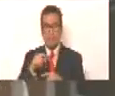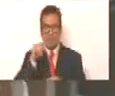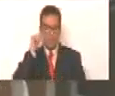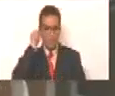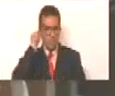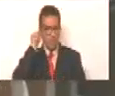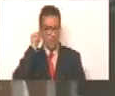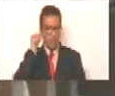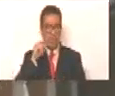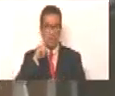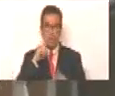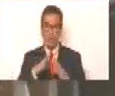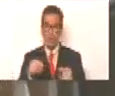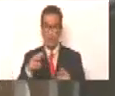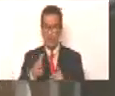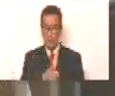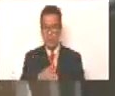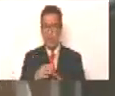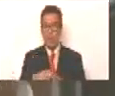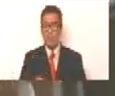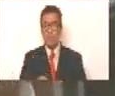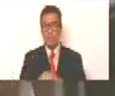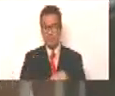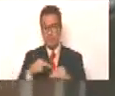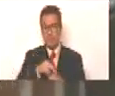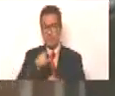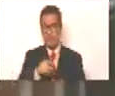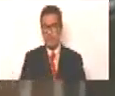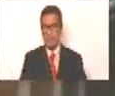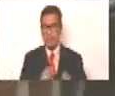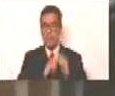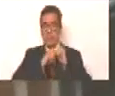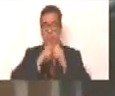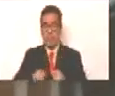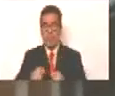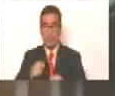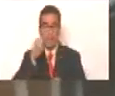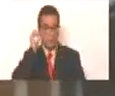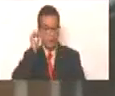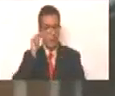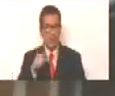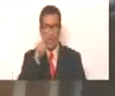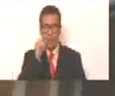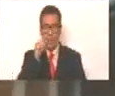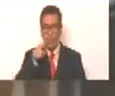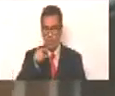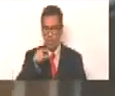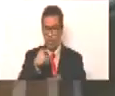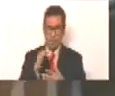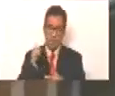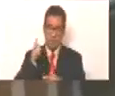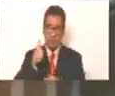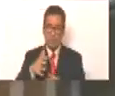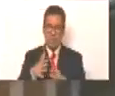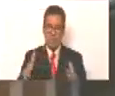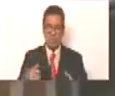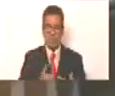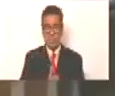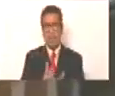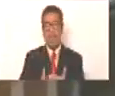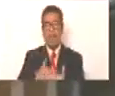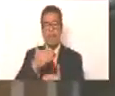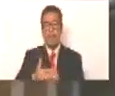de un Estado patriarcal. Él se definió como feminista. Es un hombre que trascendió. Y